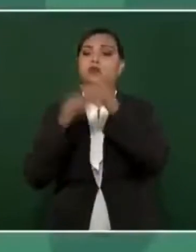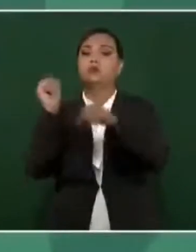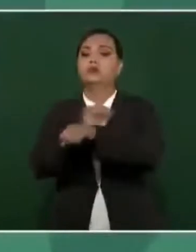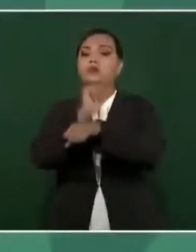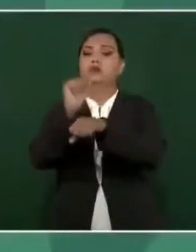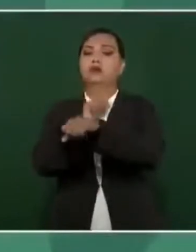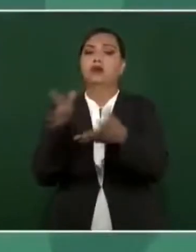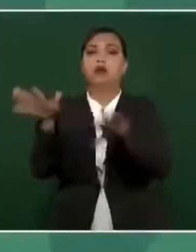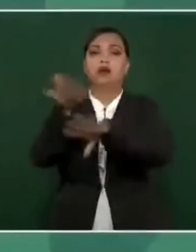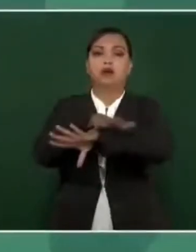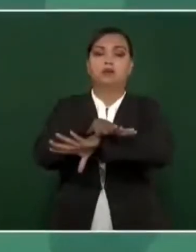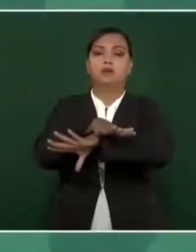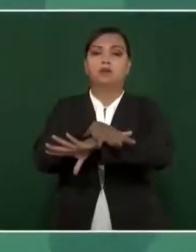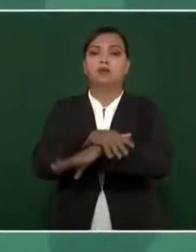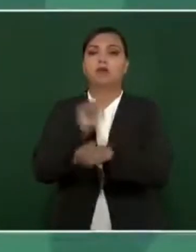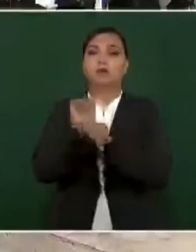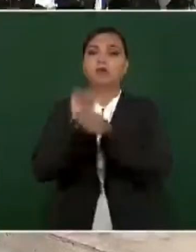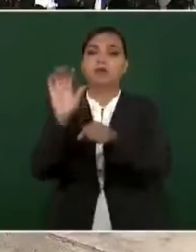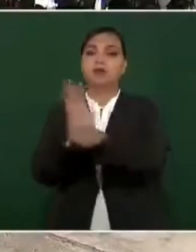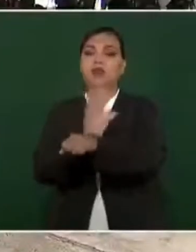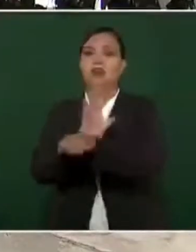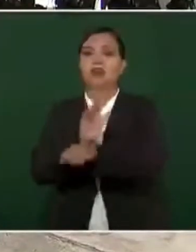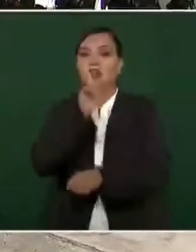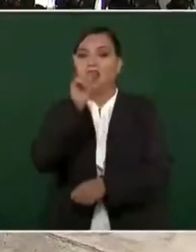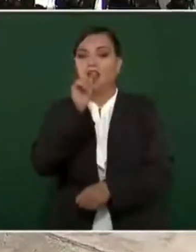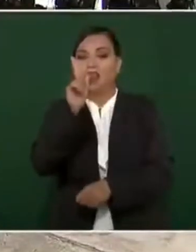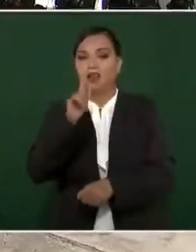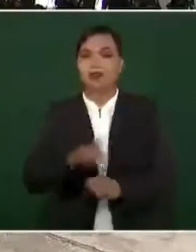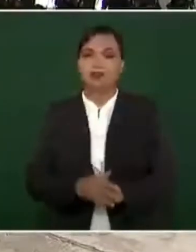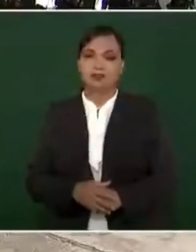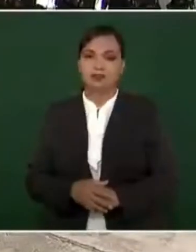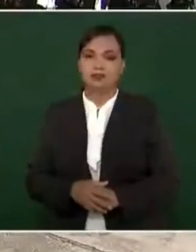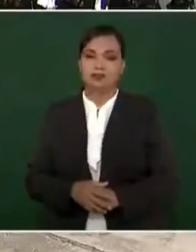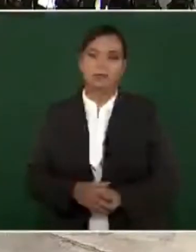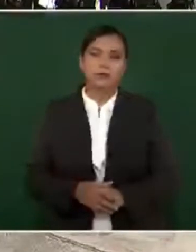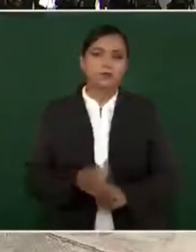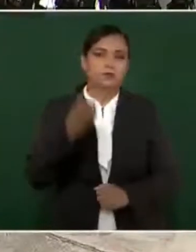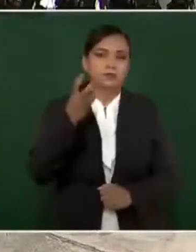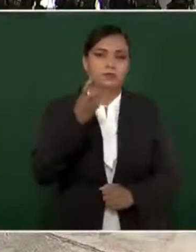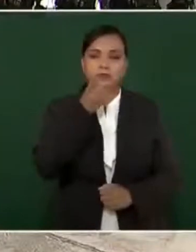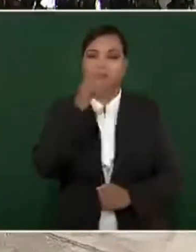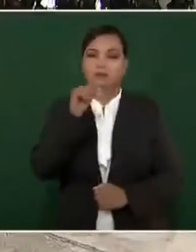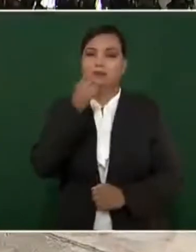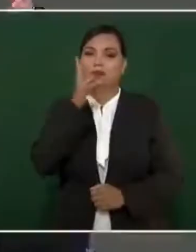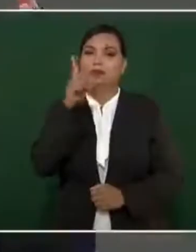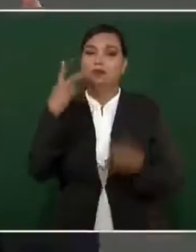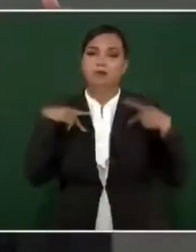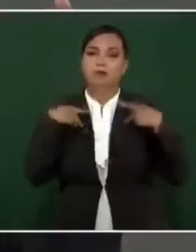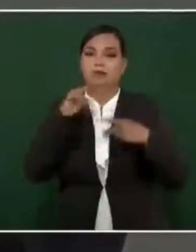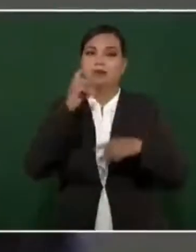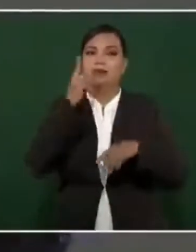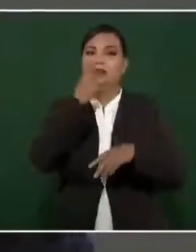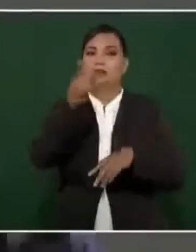Y no solo lo dijo él, lo dijeron muchos, y se desea que